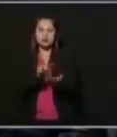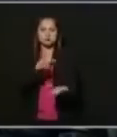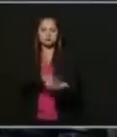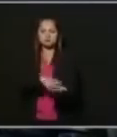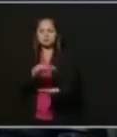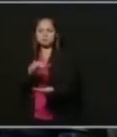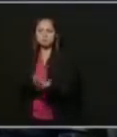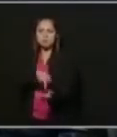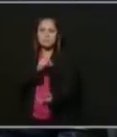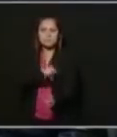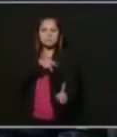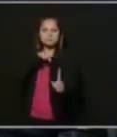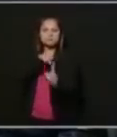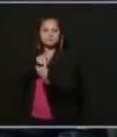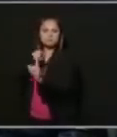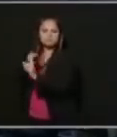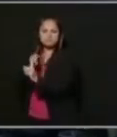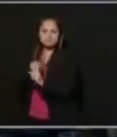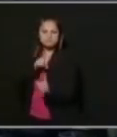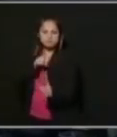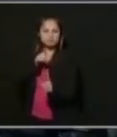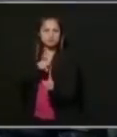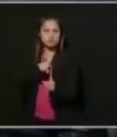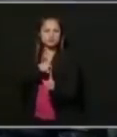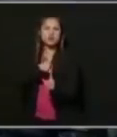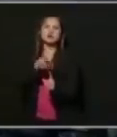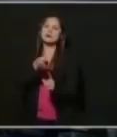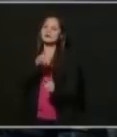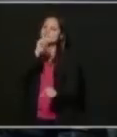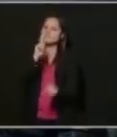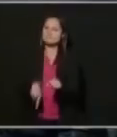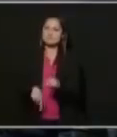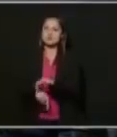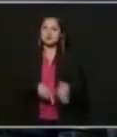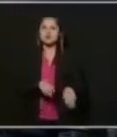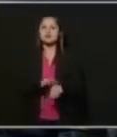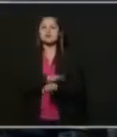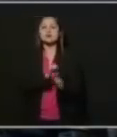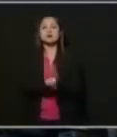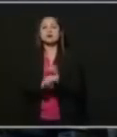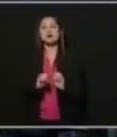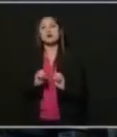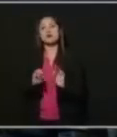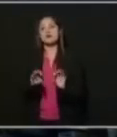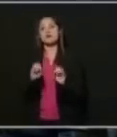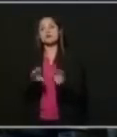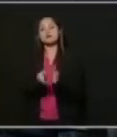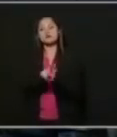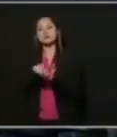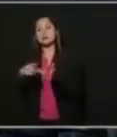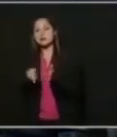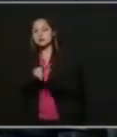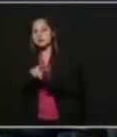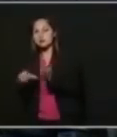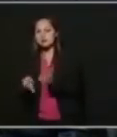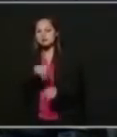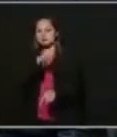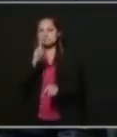duplicados, las oficialías mayores, oficinas de prensa,